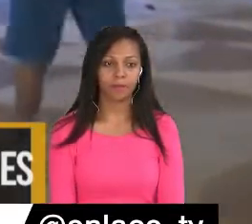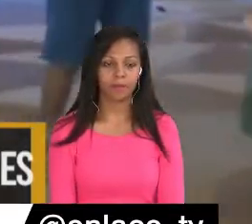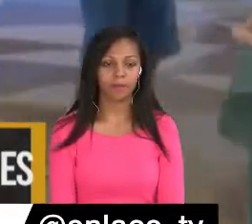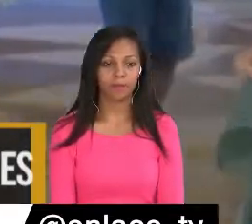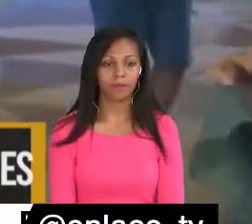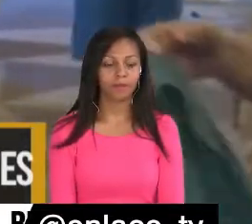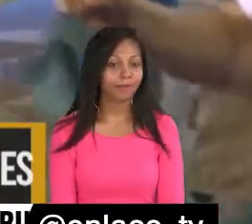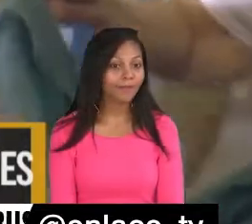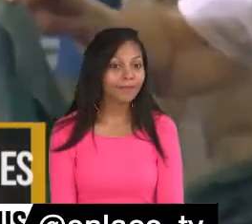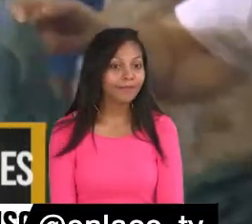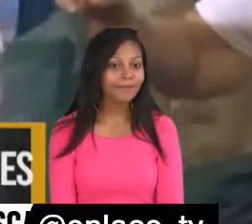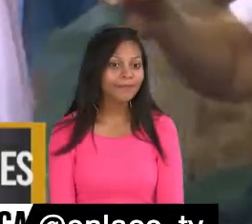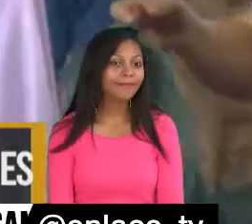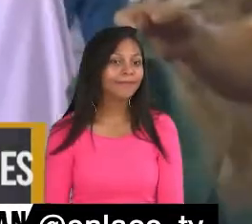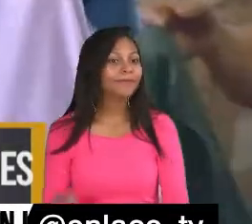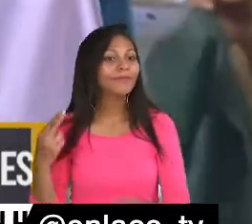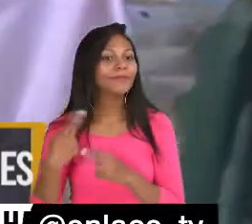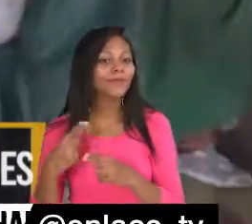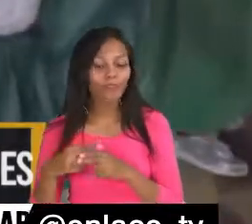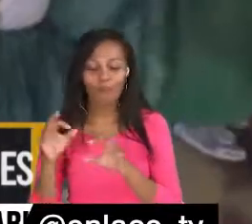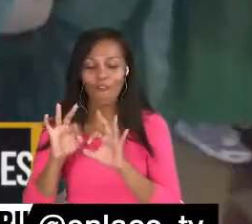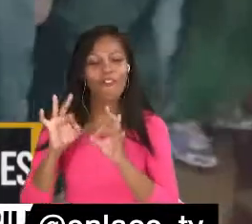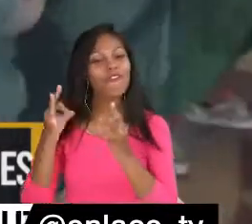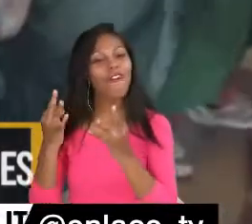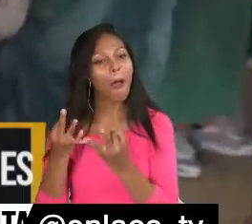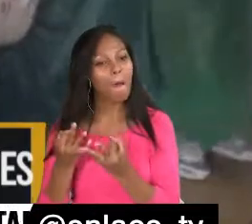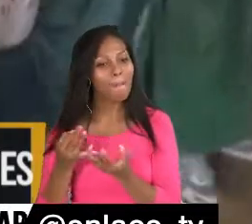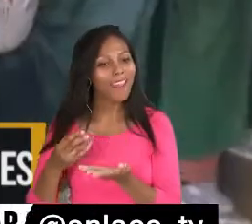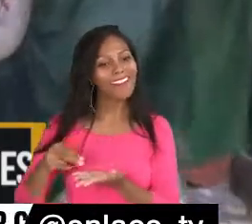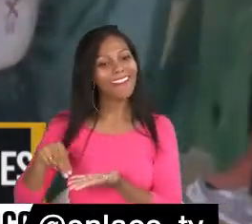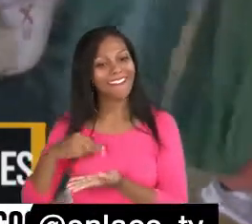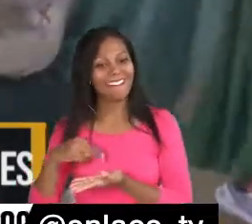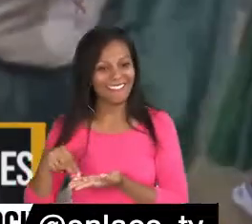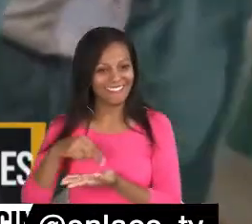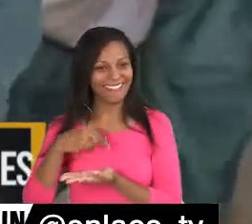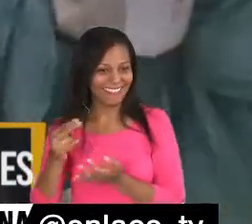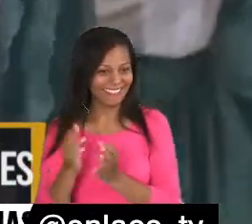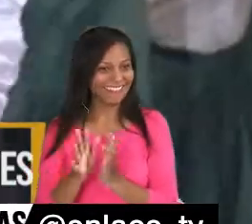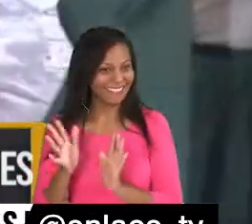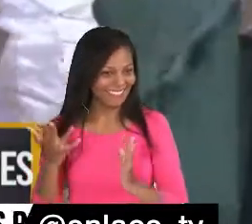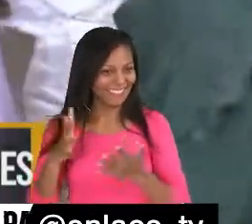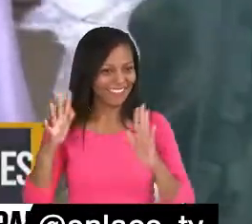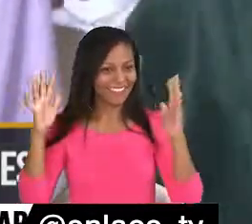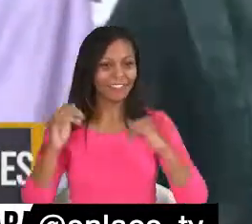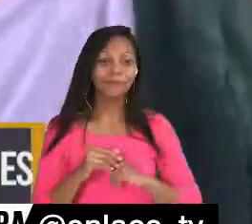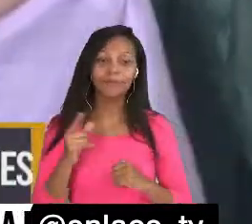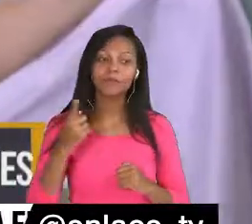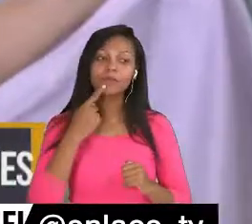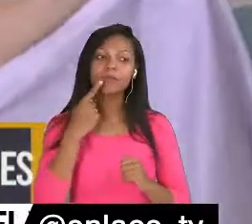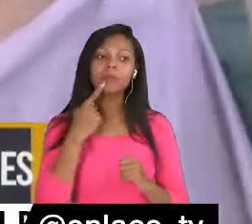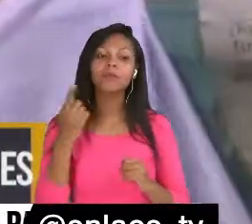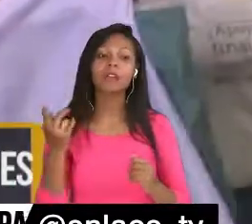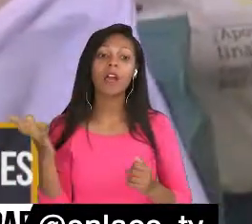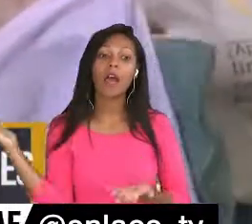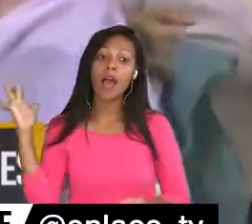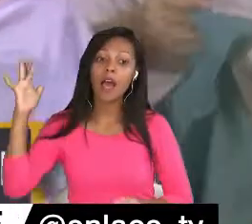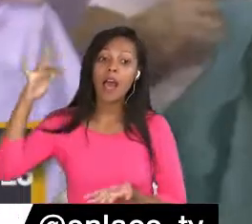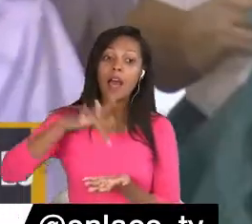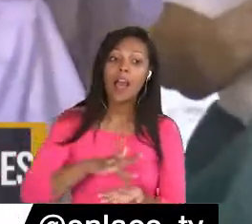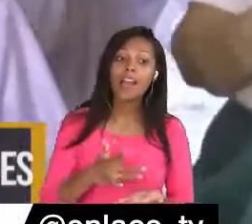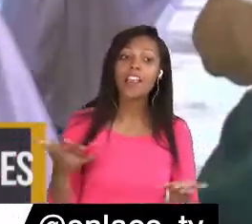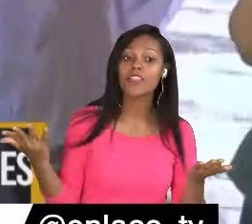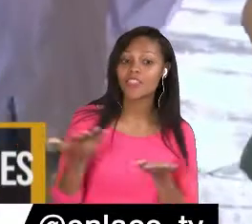La familia Cumbiambera es un grupo de hombres y mujeres que se reúnen todas las noches en el Paseo del Estudiante para darle vida al folclor y al rescate de